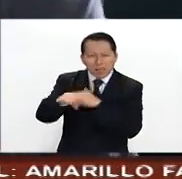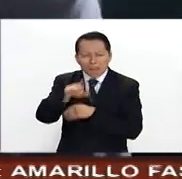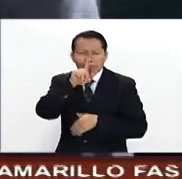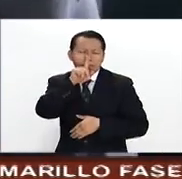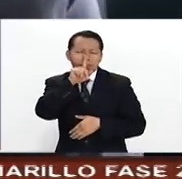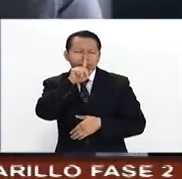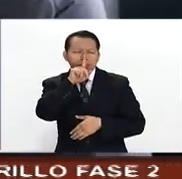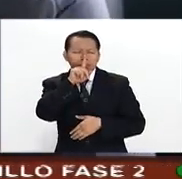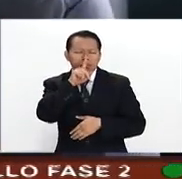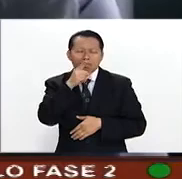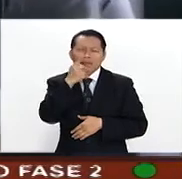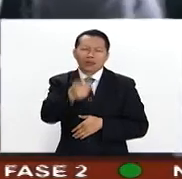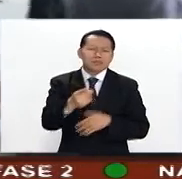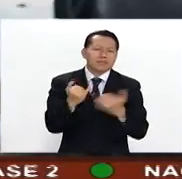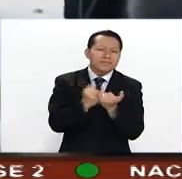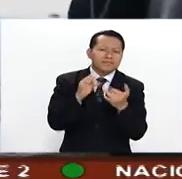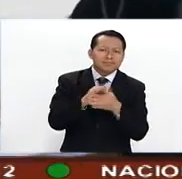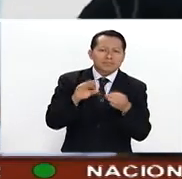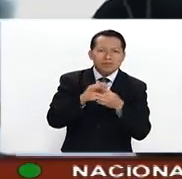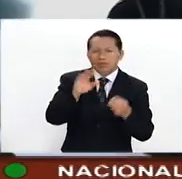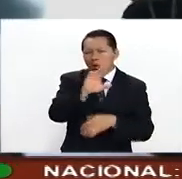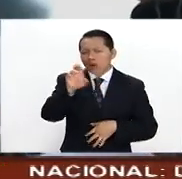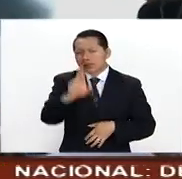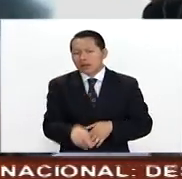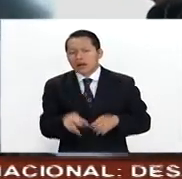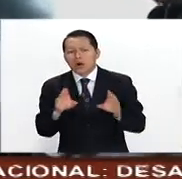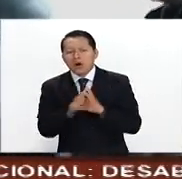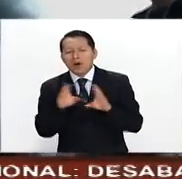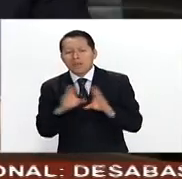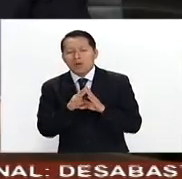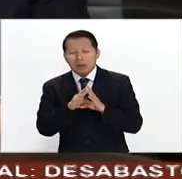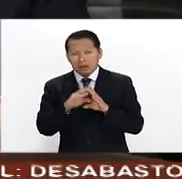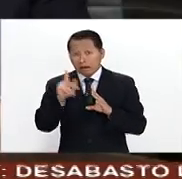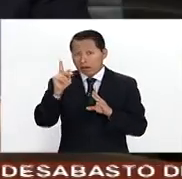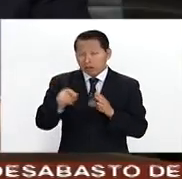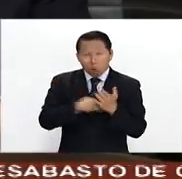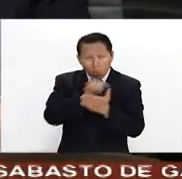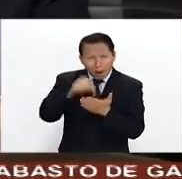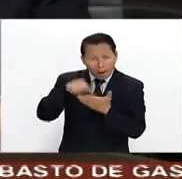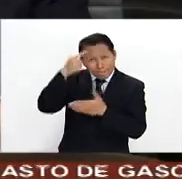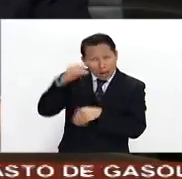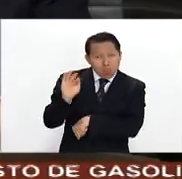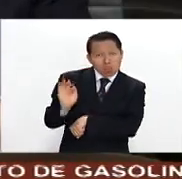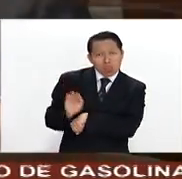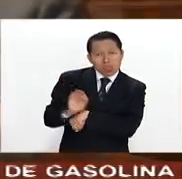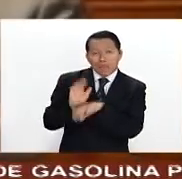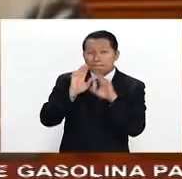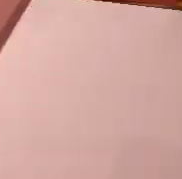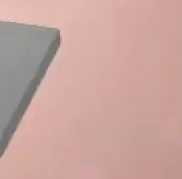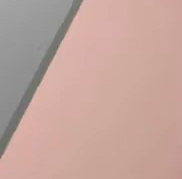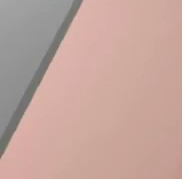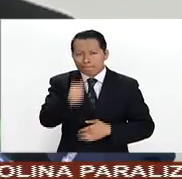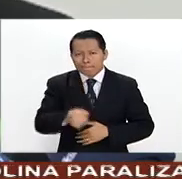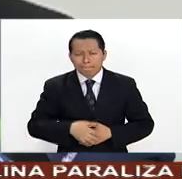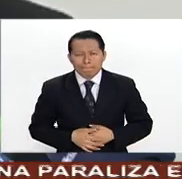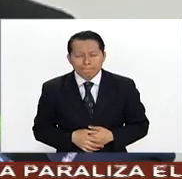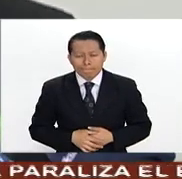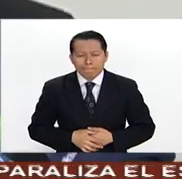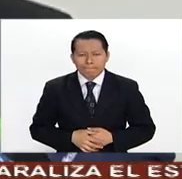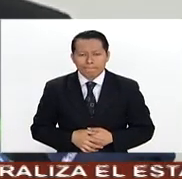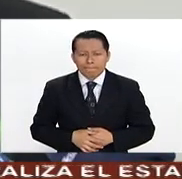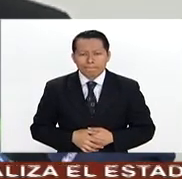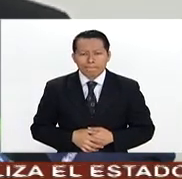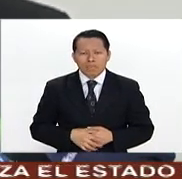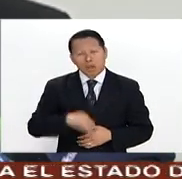Dijo que de manera contundente que Costa Rica no va a ser refugio de criminales.